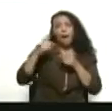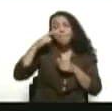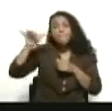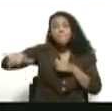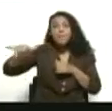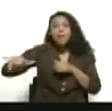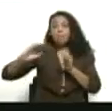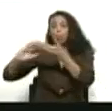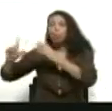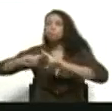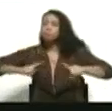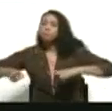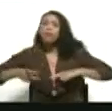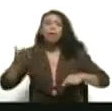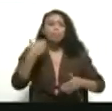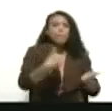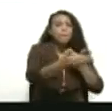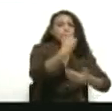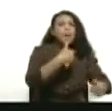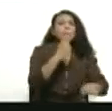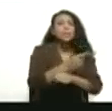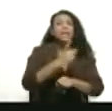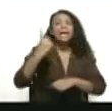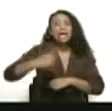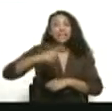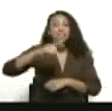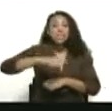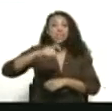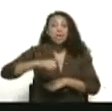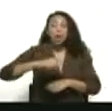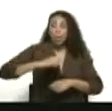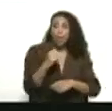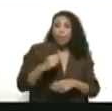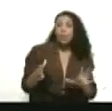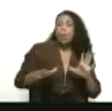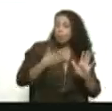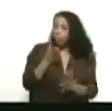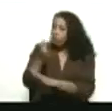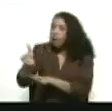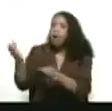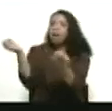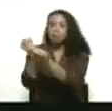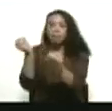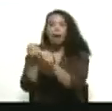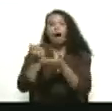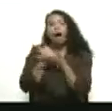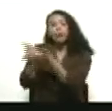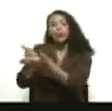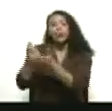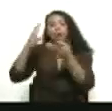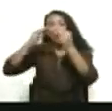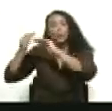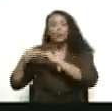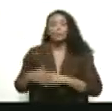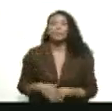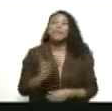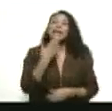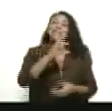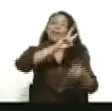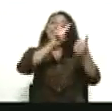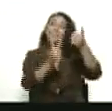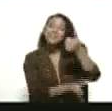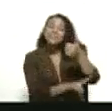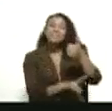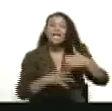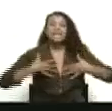que dirija los mandatos necesarios para que nuestros cuerpos policiales puedan avanzar para el bienestar de todos. Agradecemos al vicepresidente de